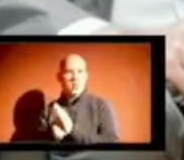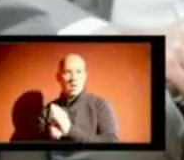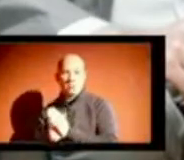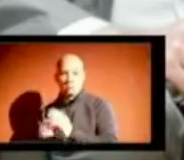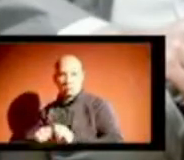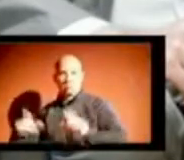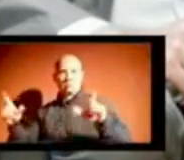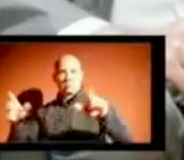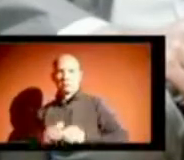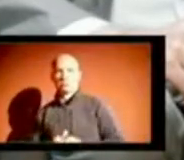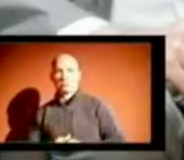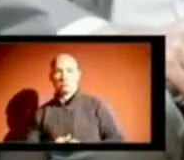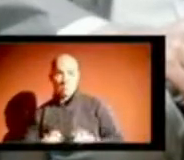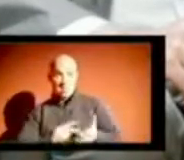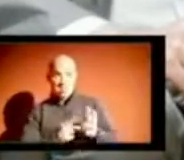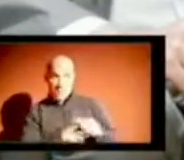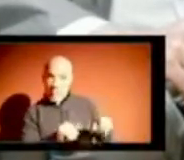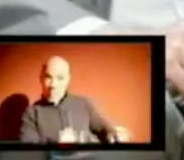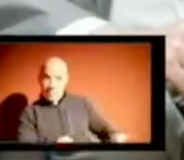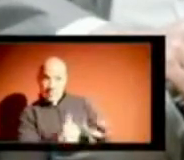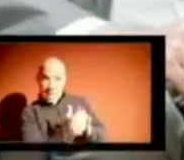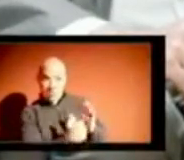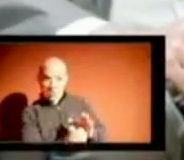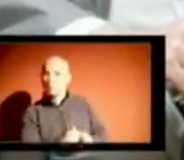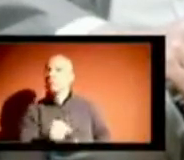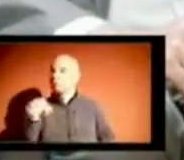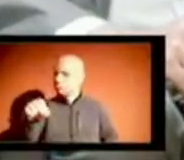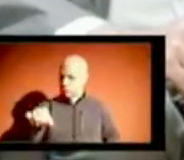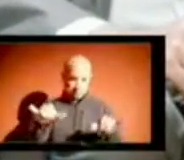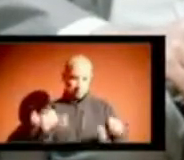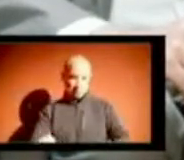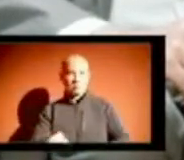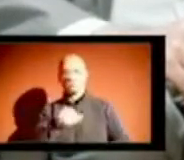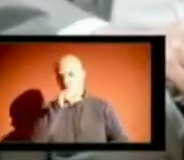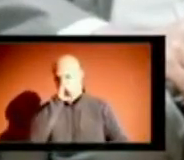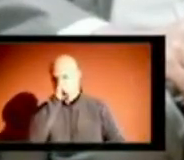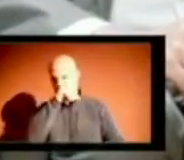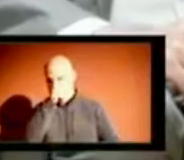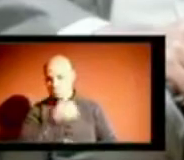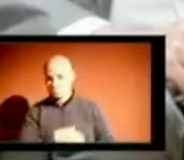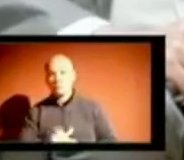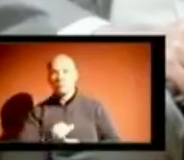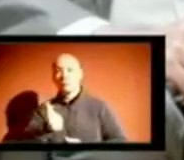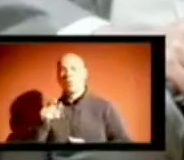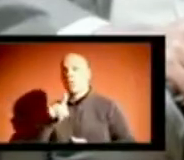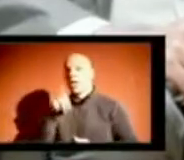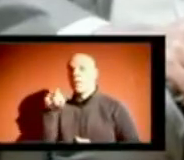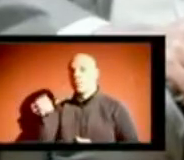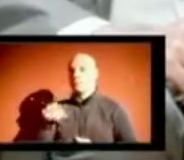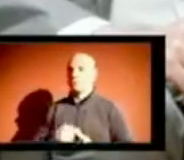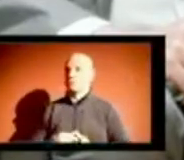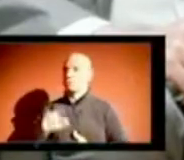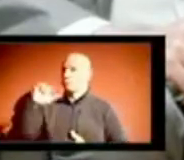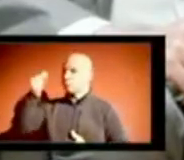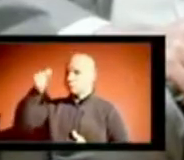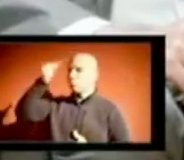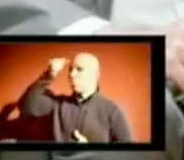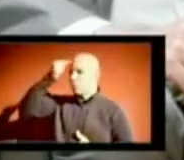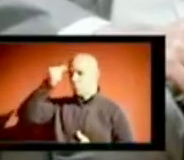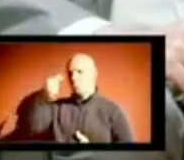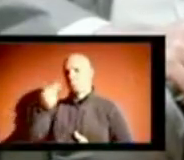contraseña. Sí, que es la misma cuenta. Sí, es la misma cuenta y el mismo password. Entonces, la otra pregunta, tanto para el gobernador como para